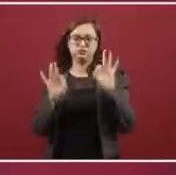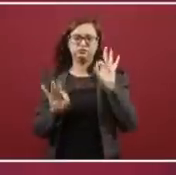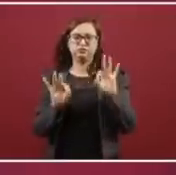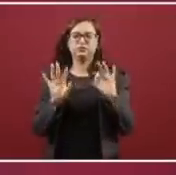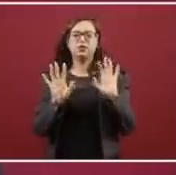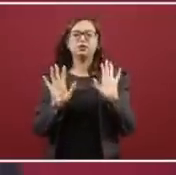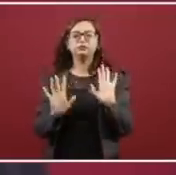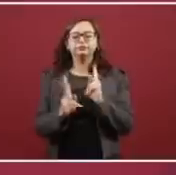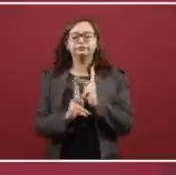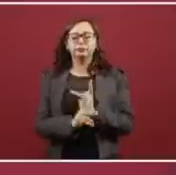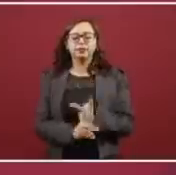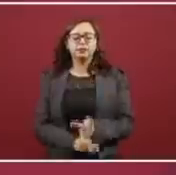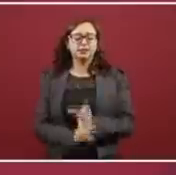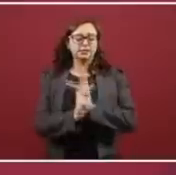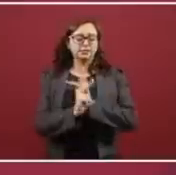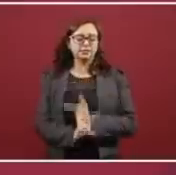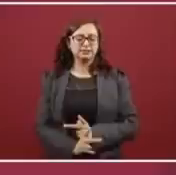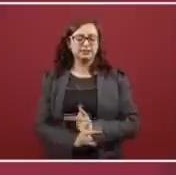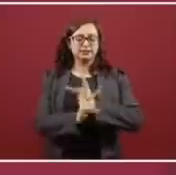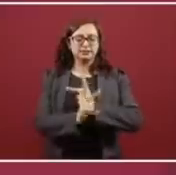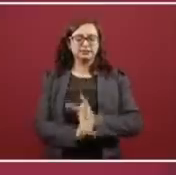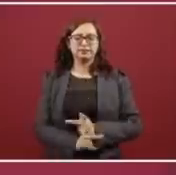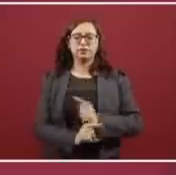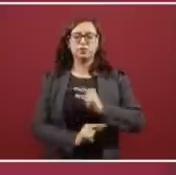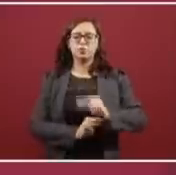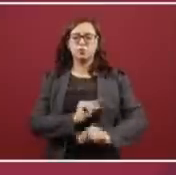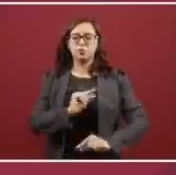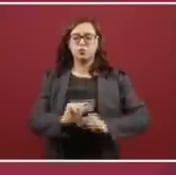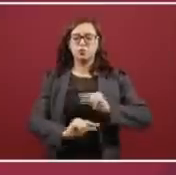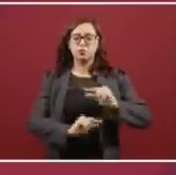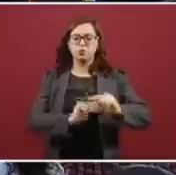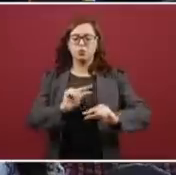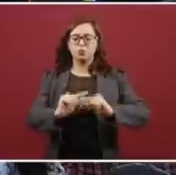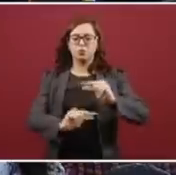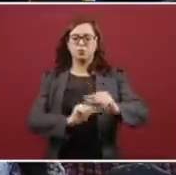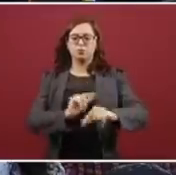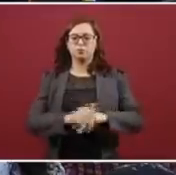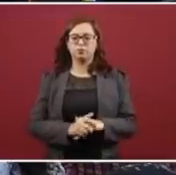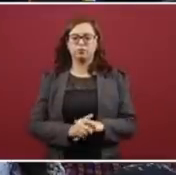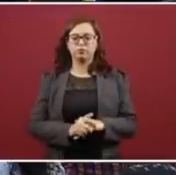pero hay que tener paciencia y poco a poco